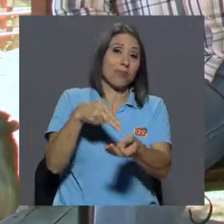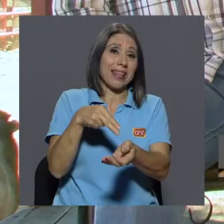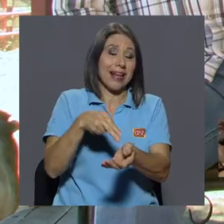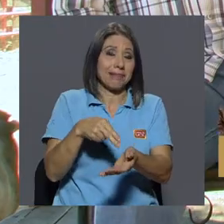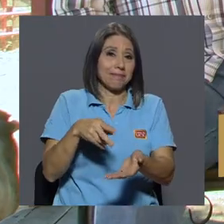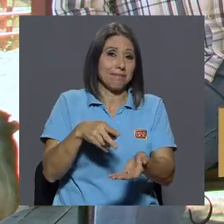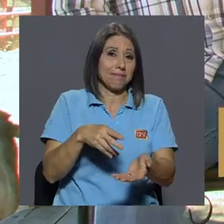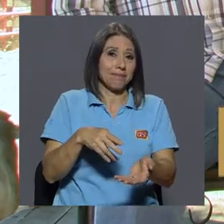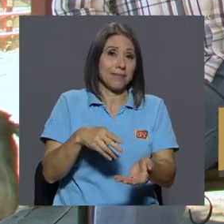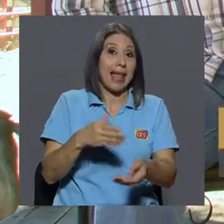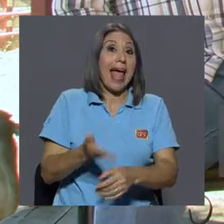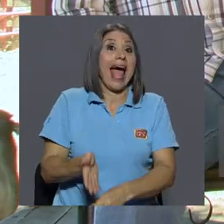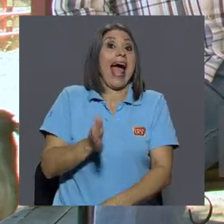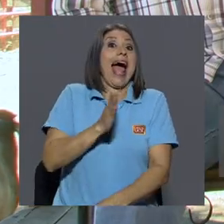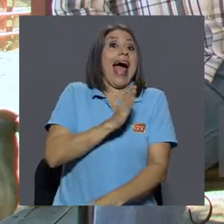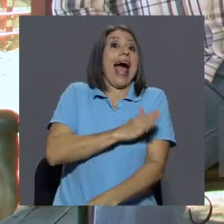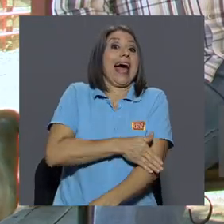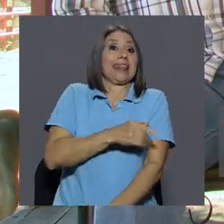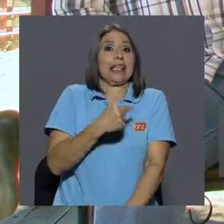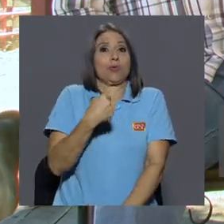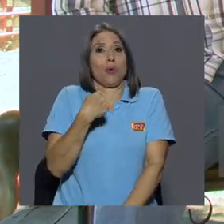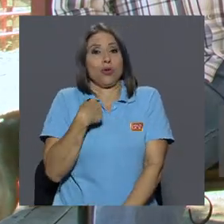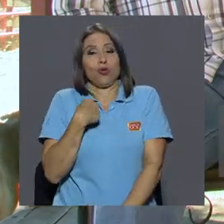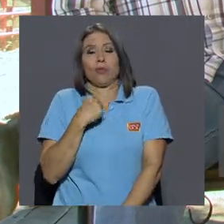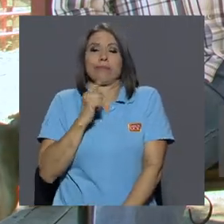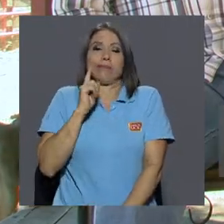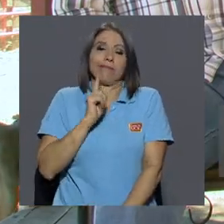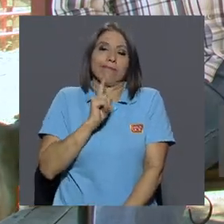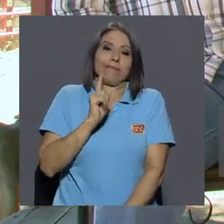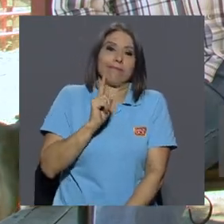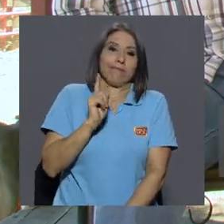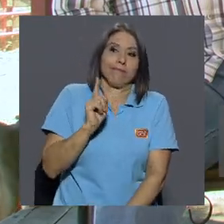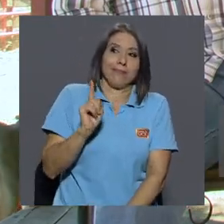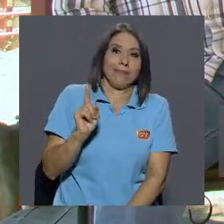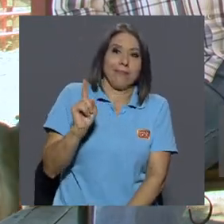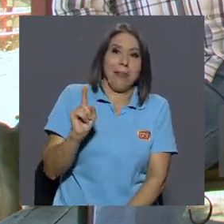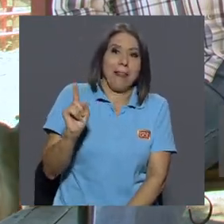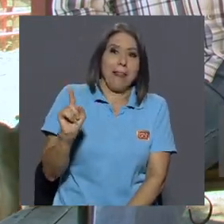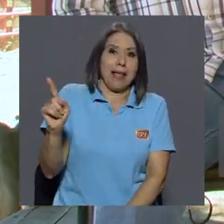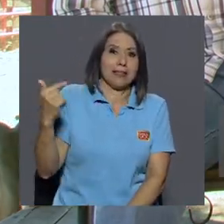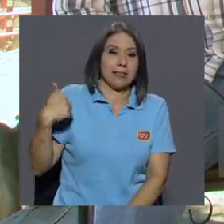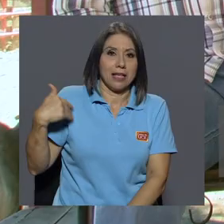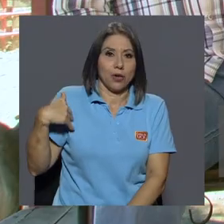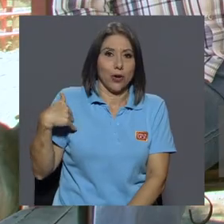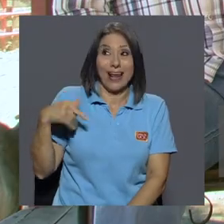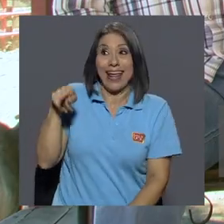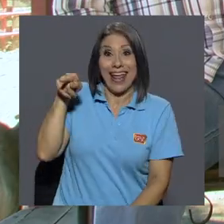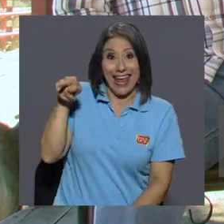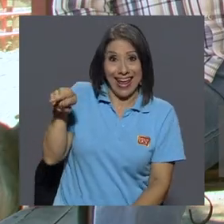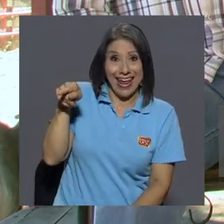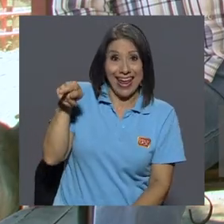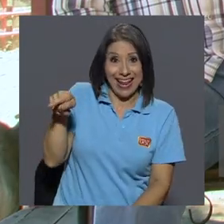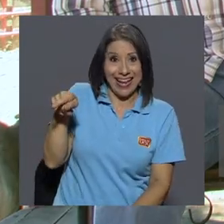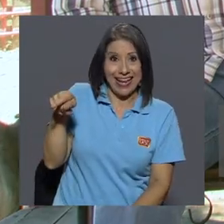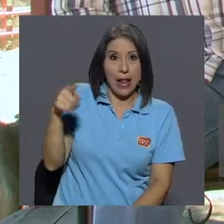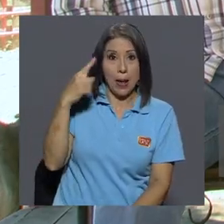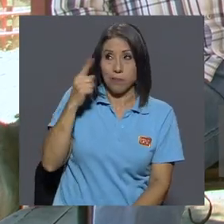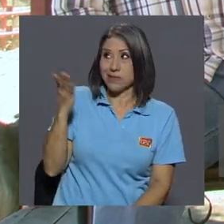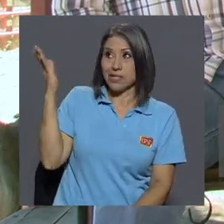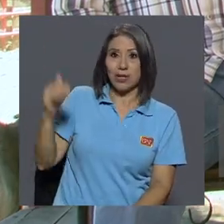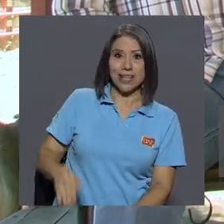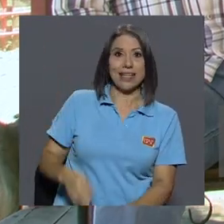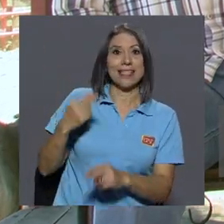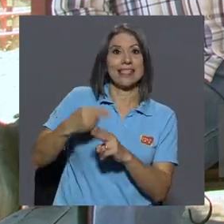Antes de, cuando yo llegué, me arrimé a ese señor. Por cierto, él estaba, esto que está aquí se